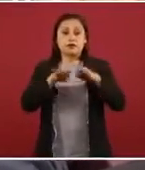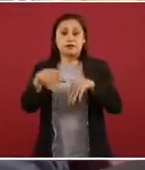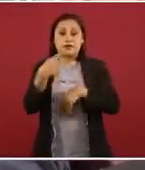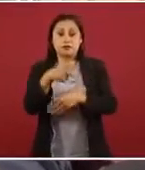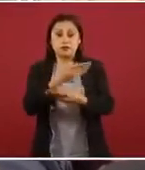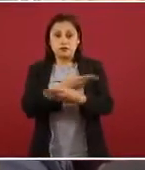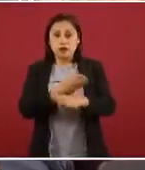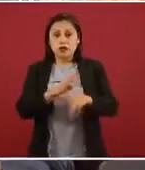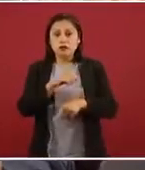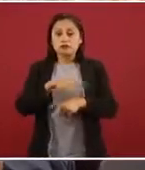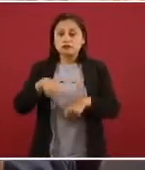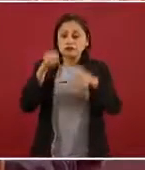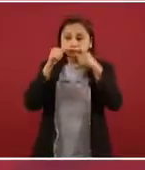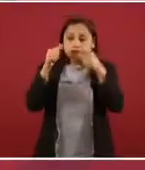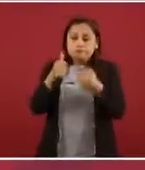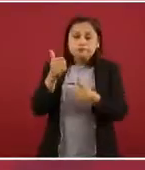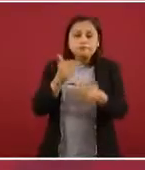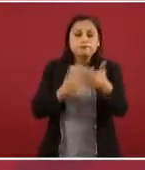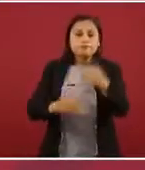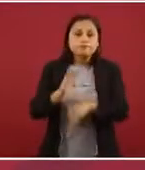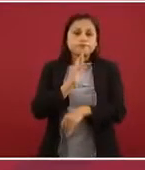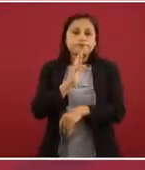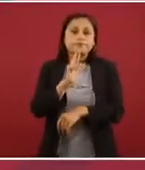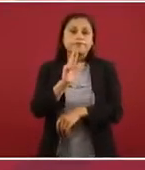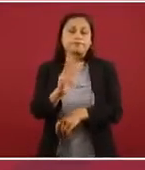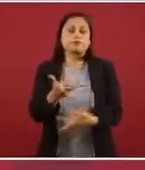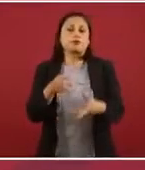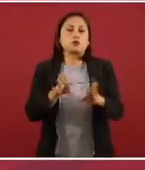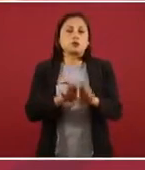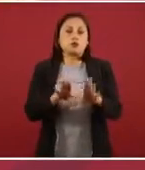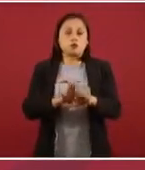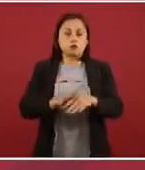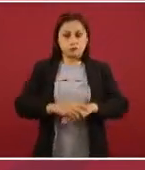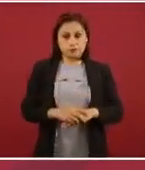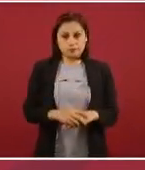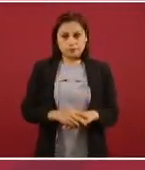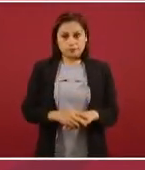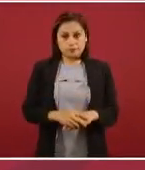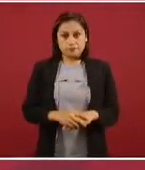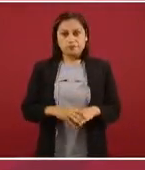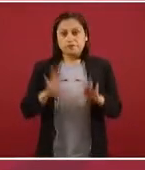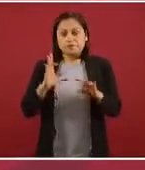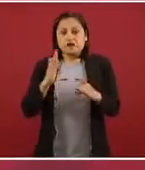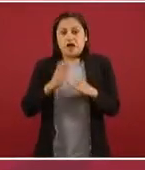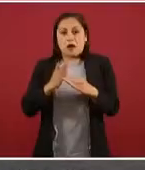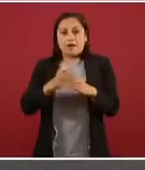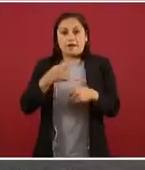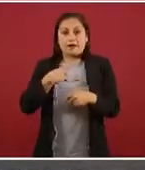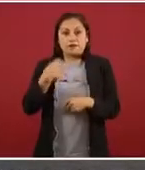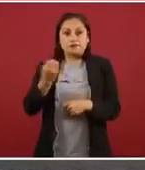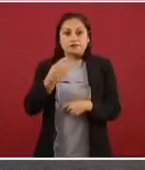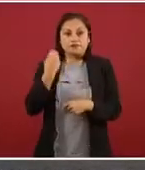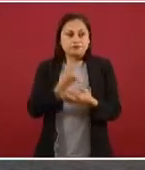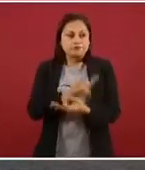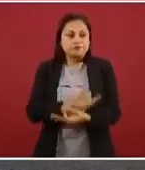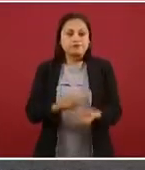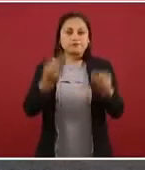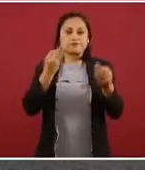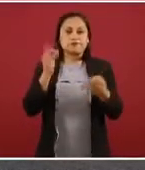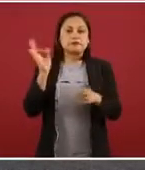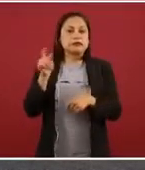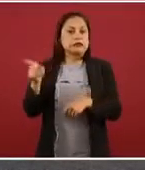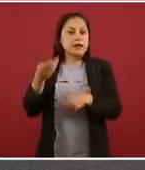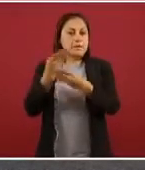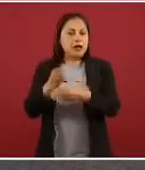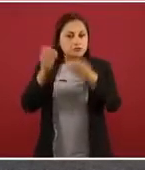Ahora seguramente que lo estoy diciendo, van a salir a informar sobre esto. ¿Qué me